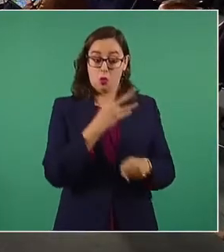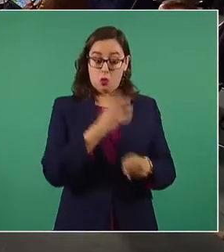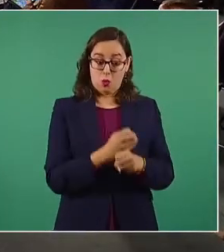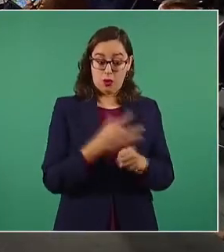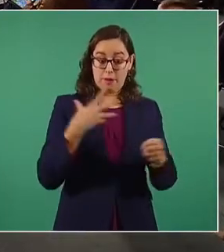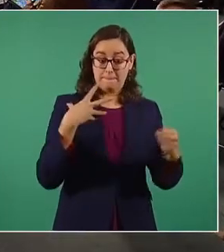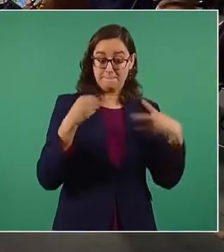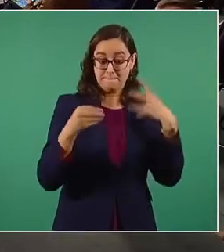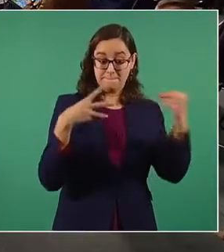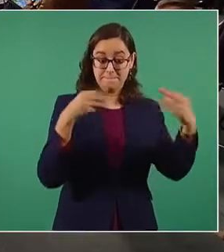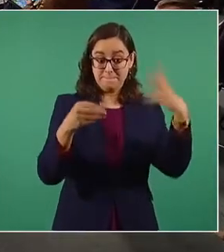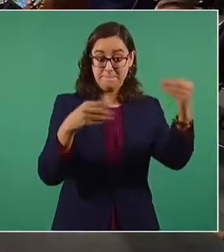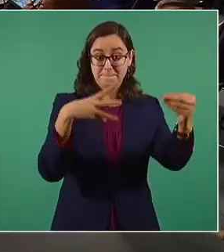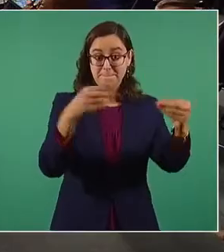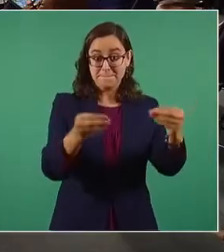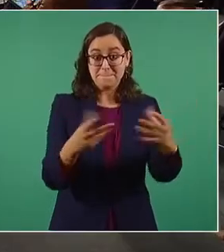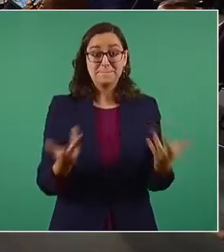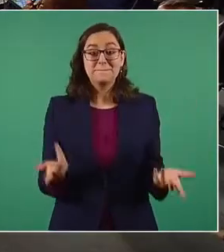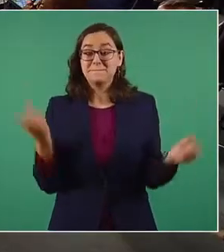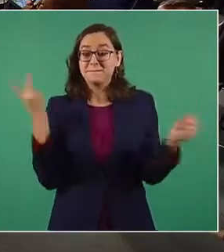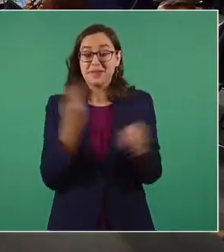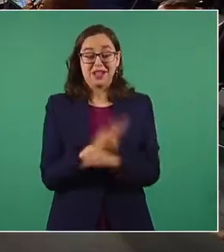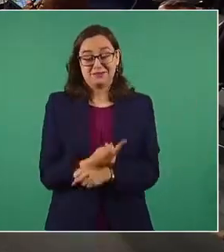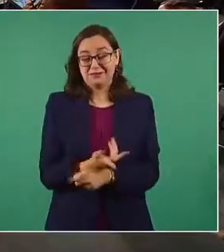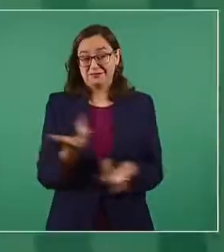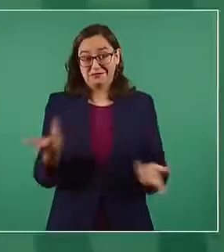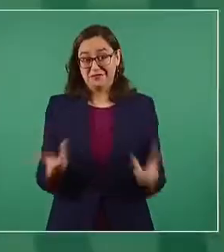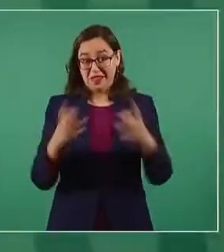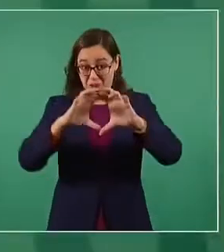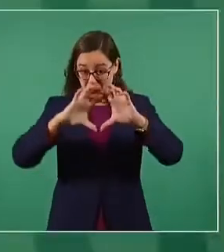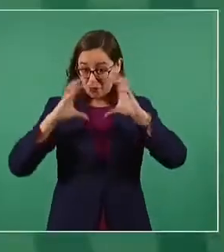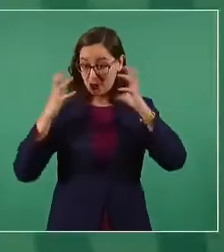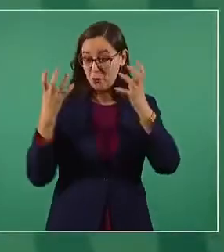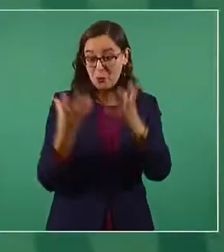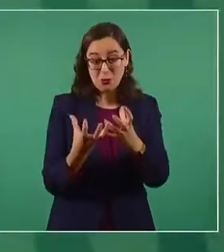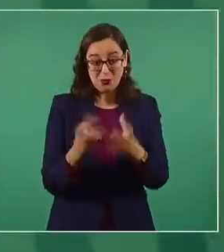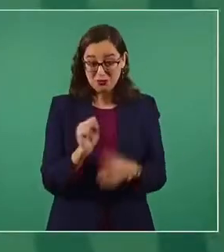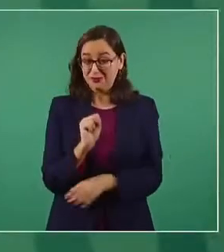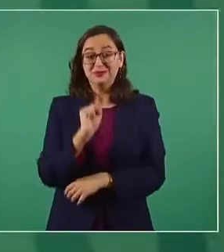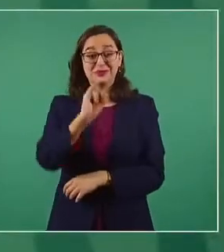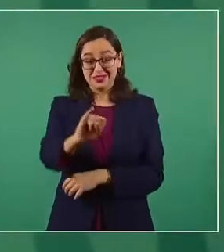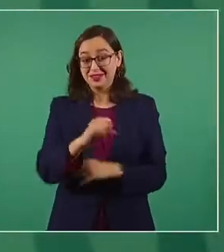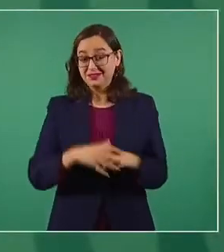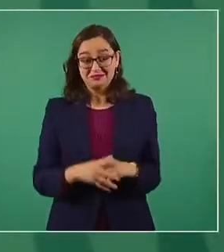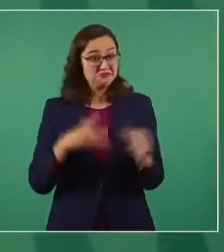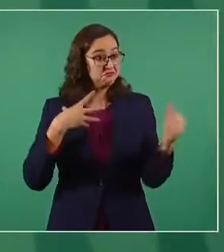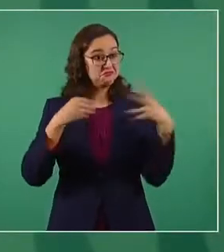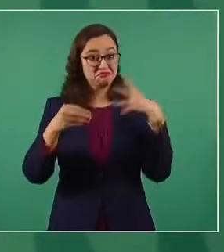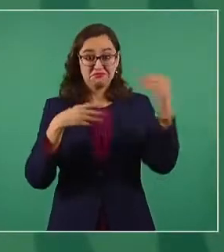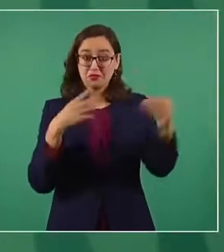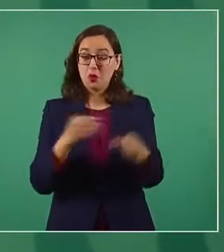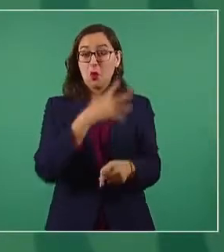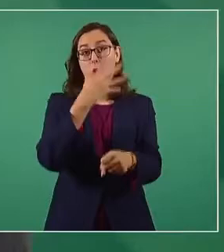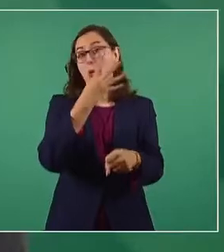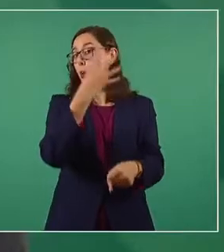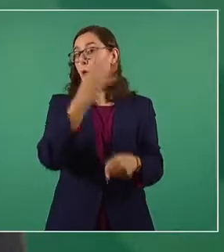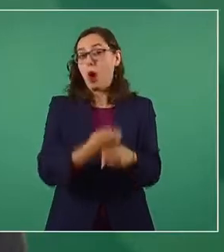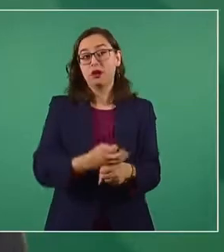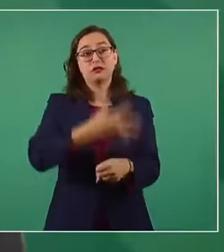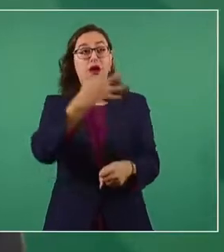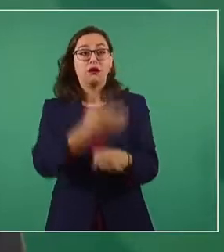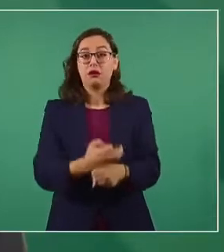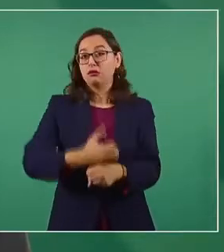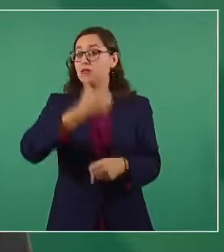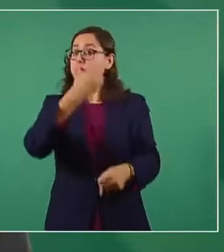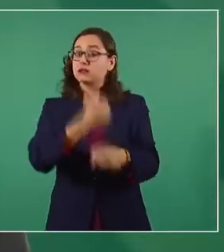es exactamente lo que acabo de decir, mientras exista la epidemia en el mundo, todos los países tienen posibilidades de tener cuartas, quintas, sextas olas.